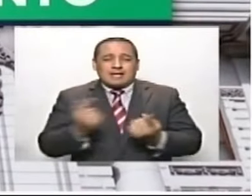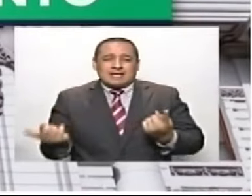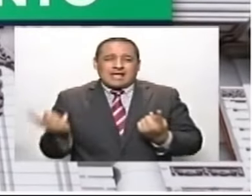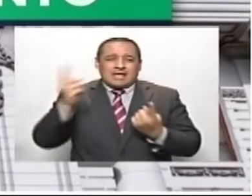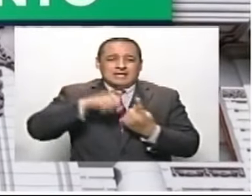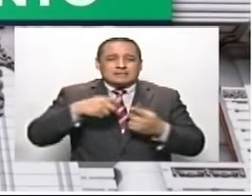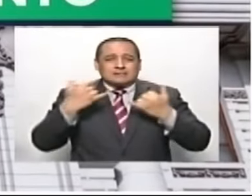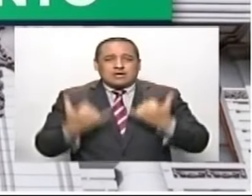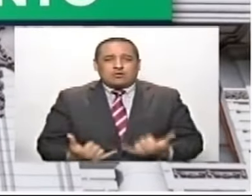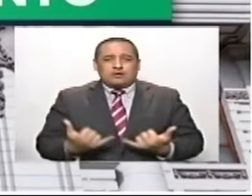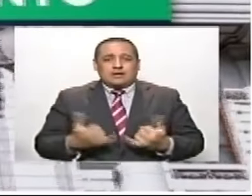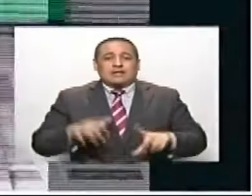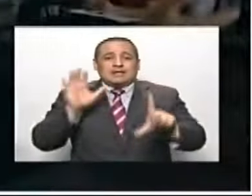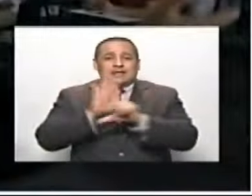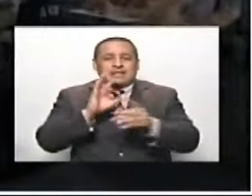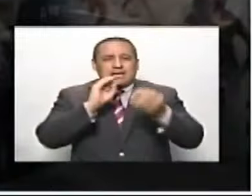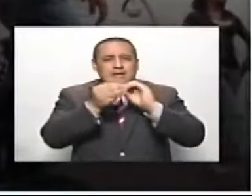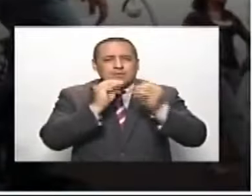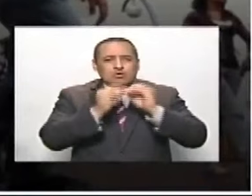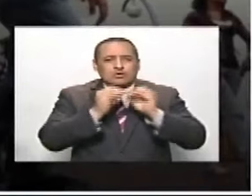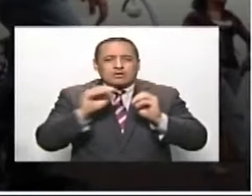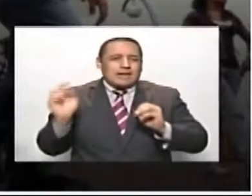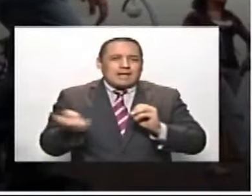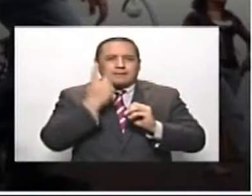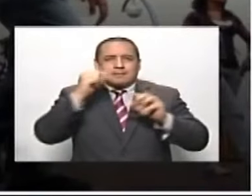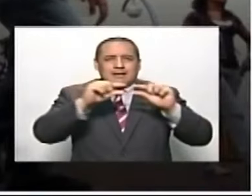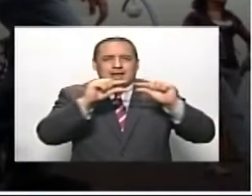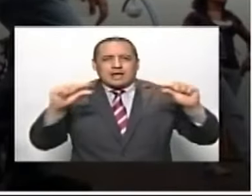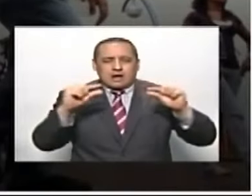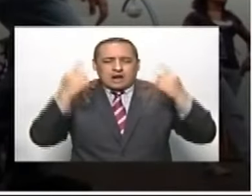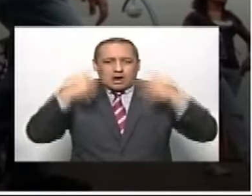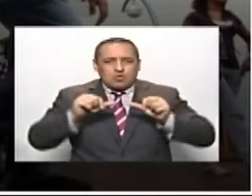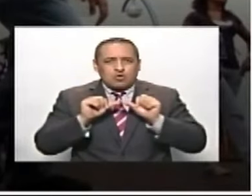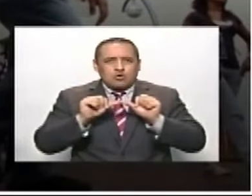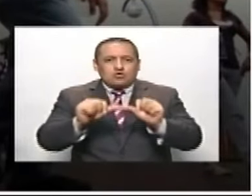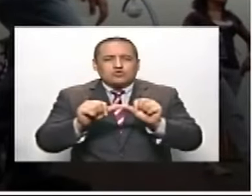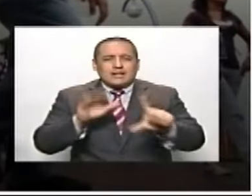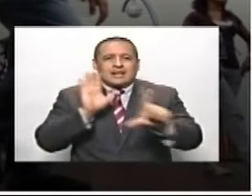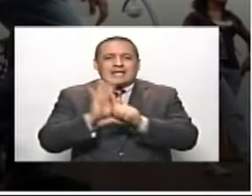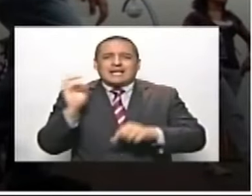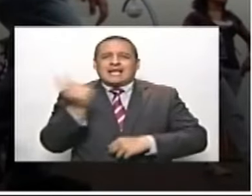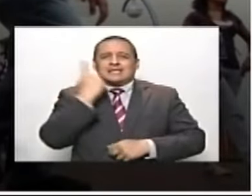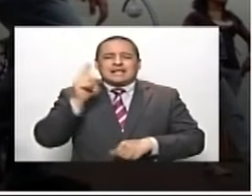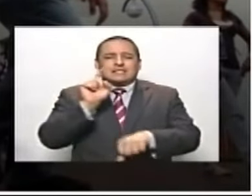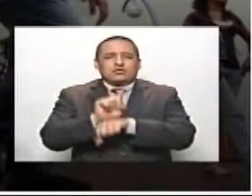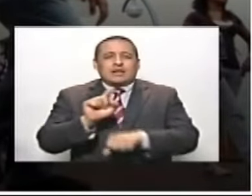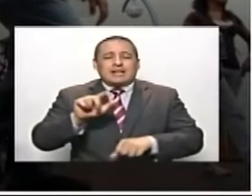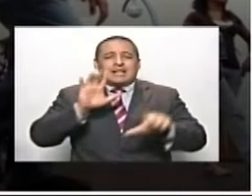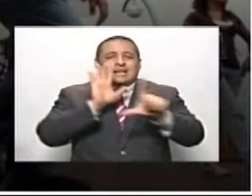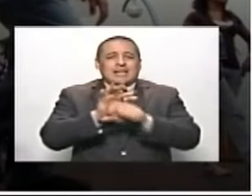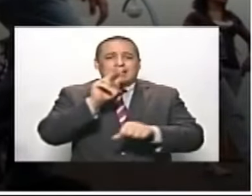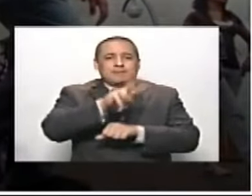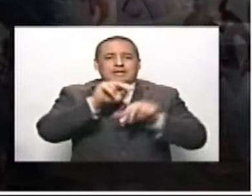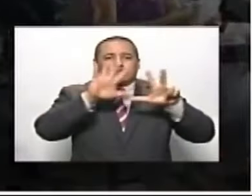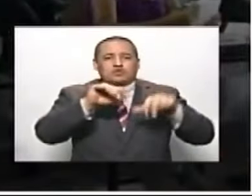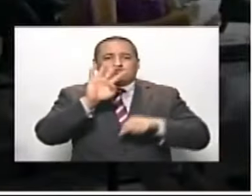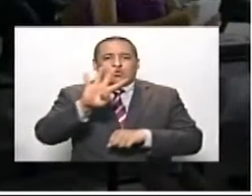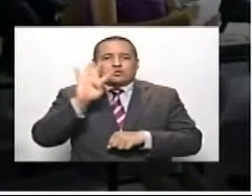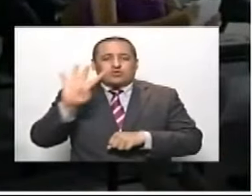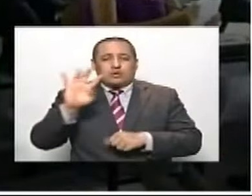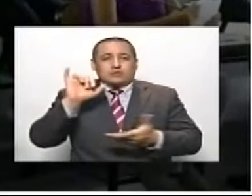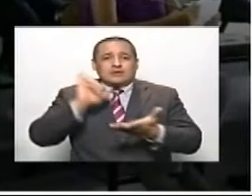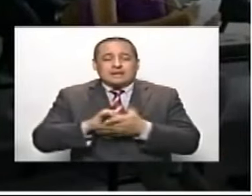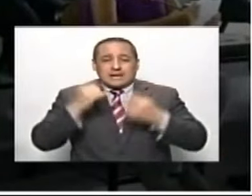Aprobadas hasta el momento. Ley que modifica la primera disposición transitoria de la Ley General de Educación, Ley